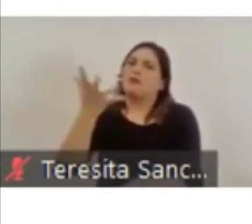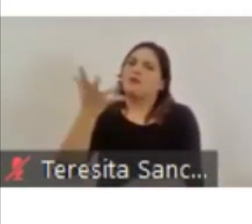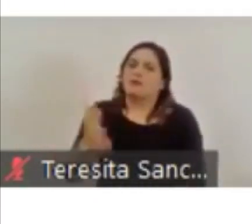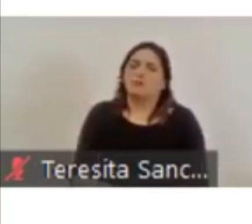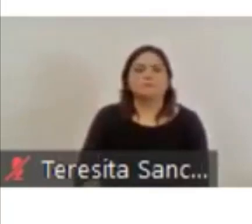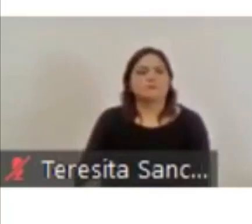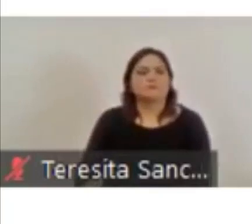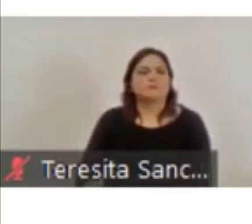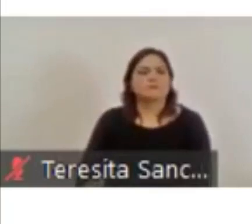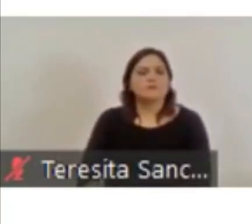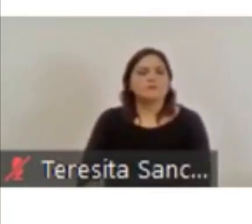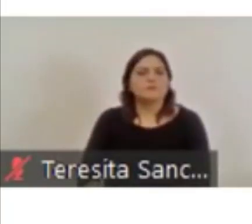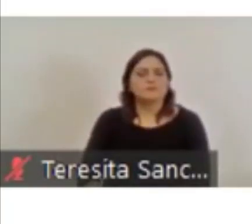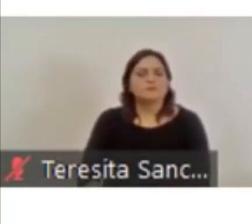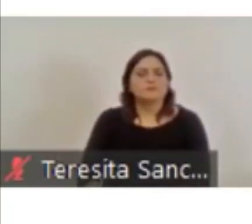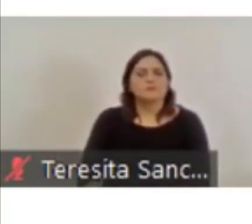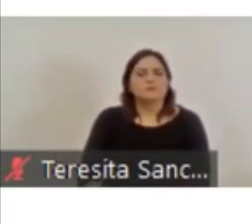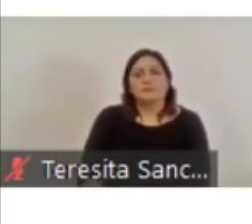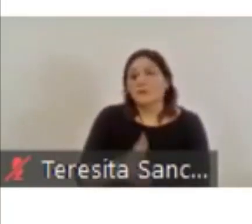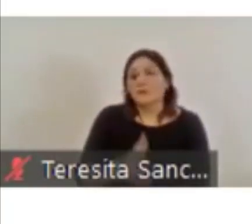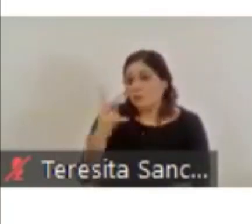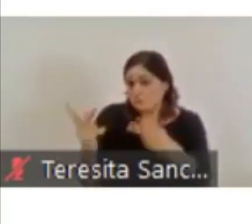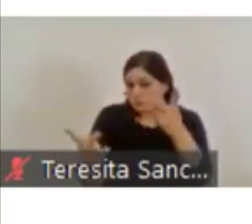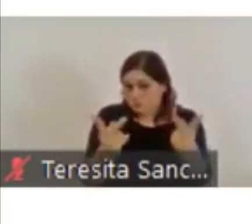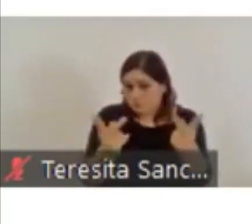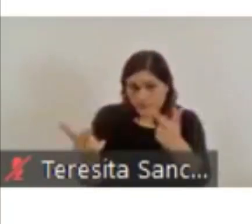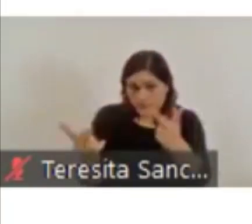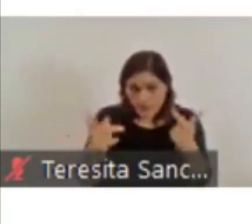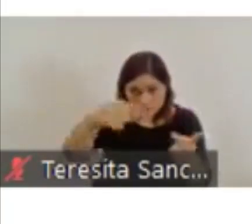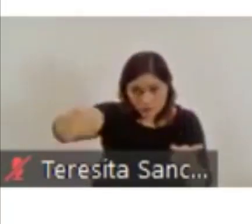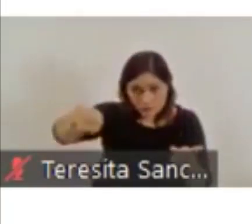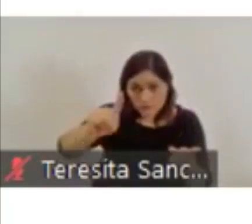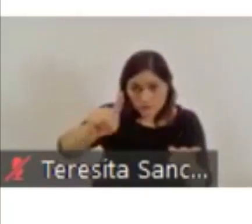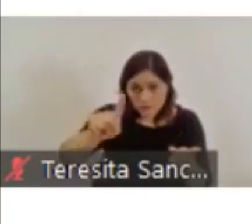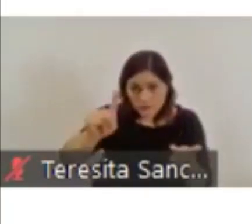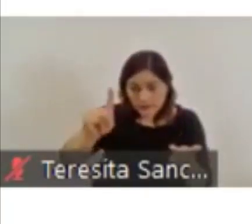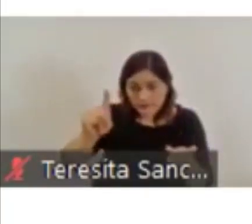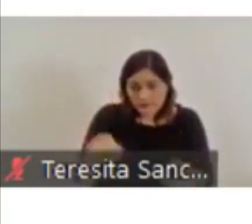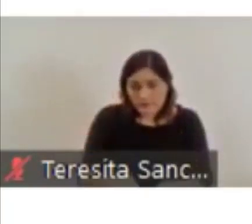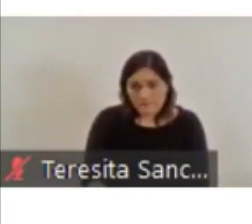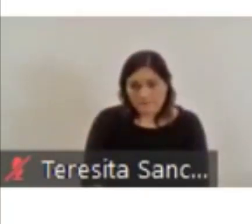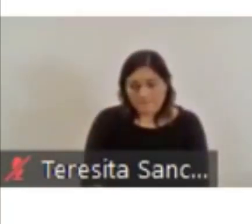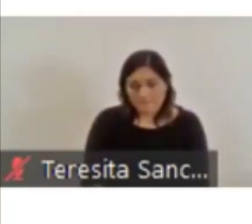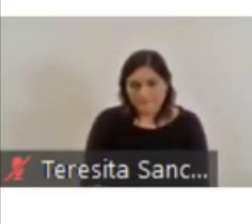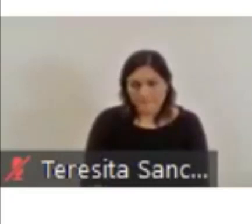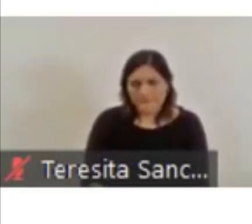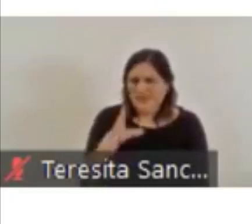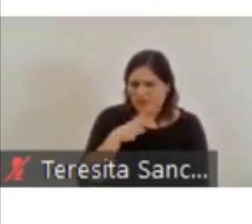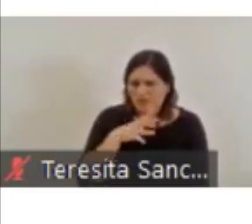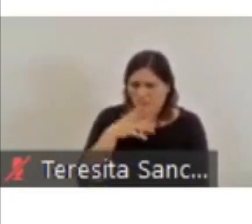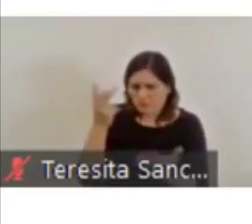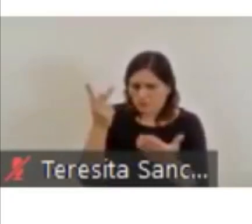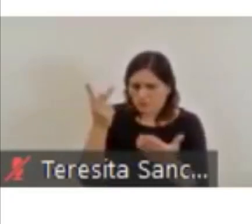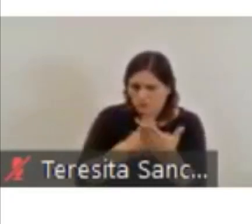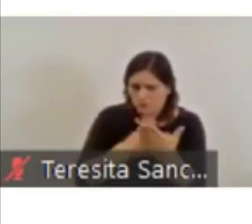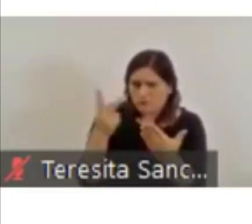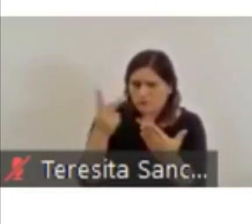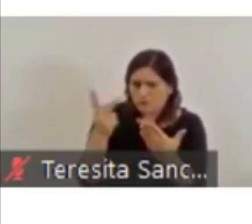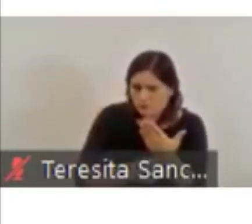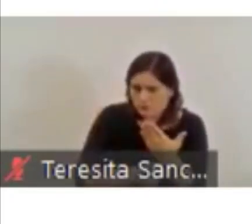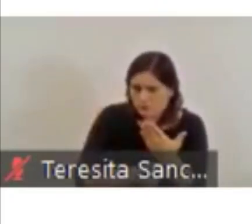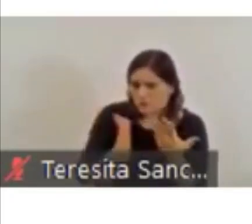Y yo les preguntaría aquí a todos ustedes si tienen algún proyecto, algo que puedan